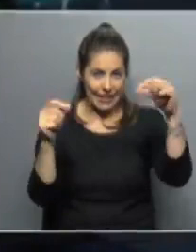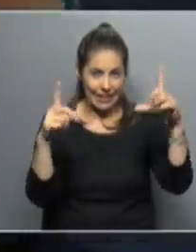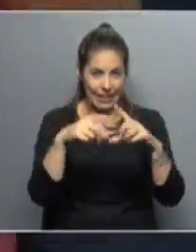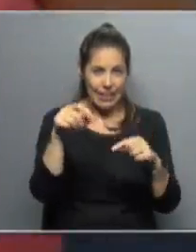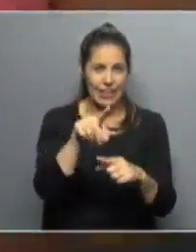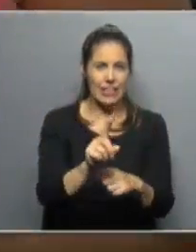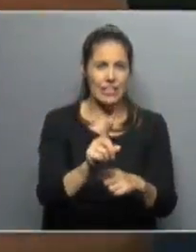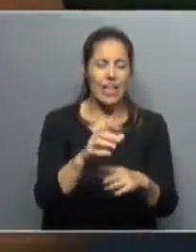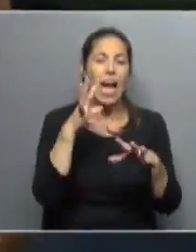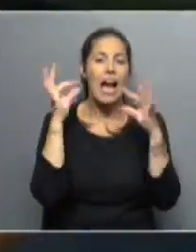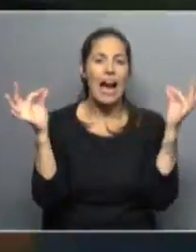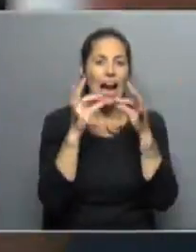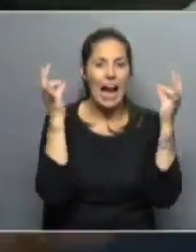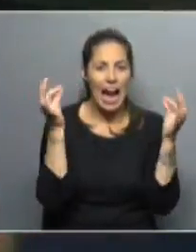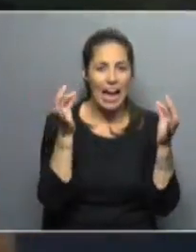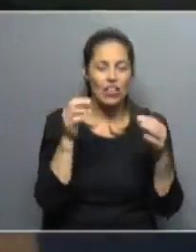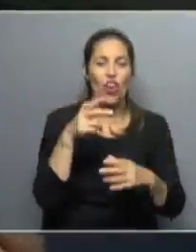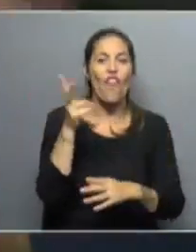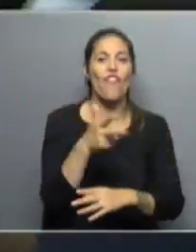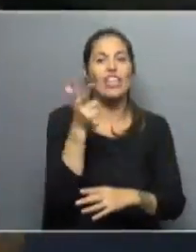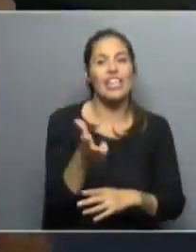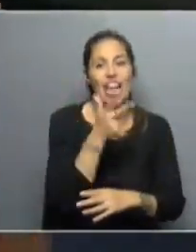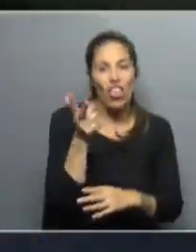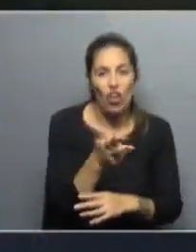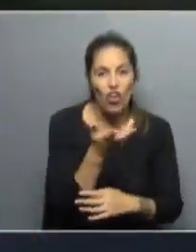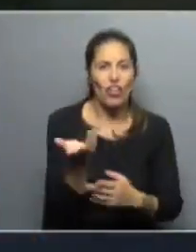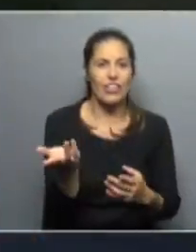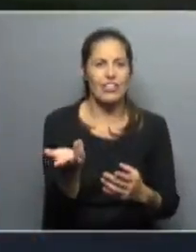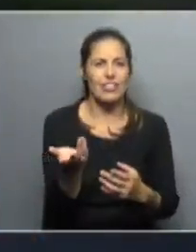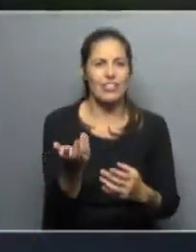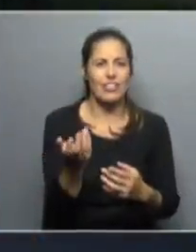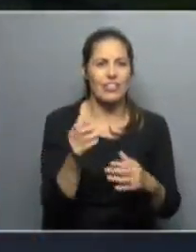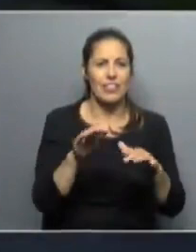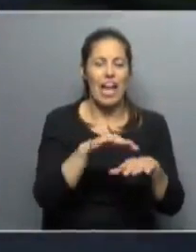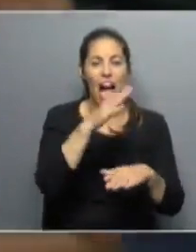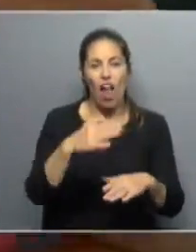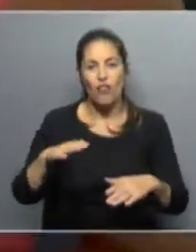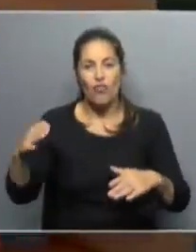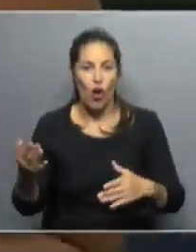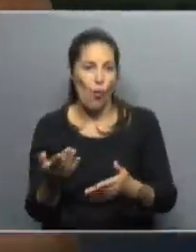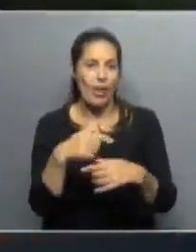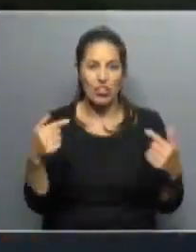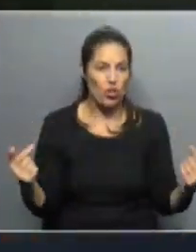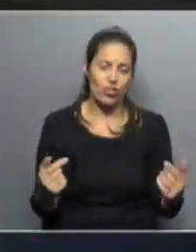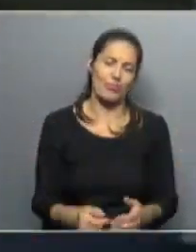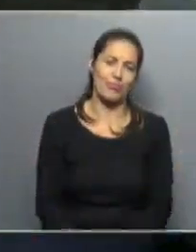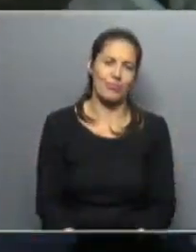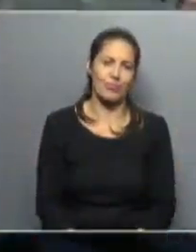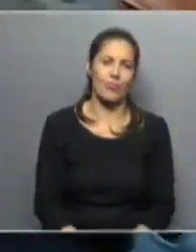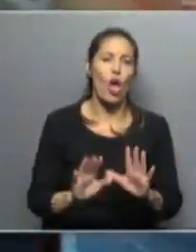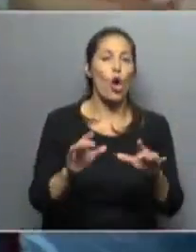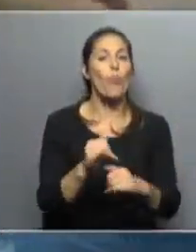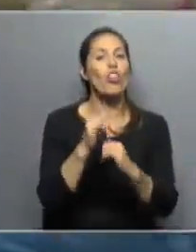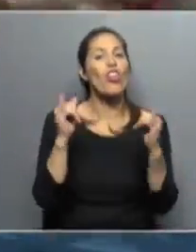de gato, veladoras, ventiladores. Tienen alfombra, hay un poco de todo, un poco de todo. ¿Cómo han sido